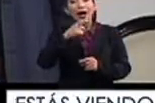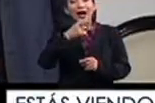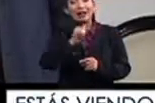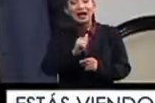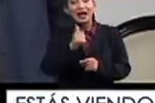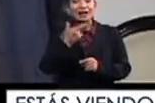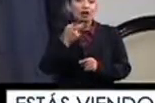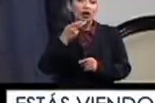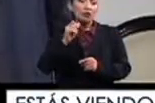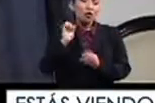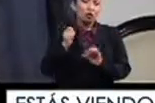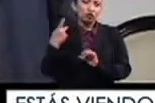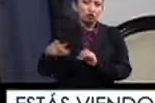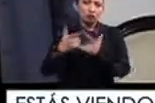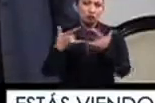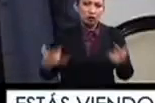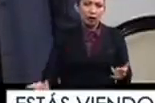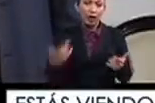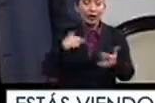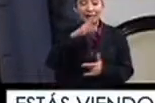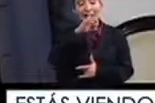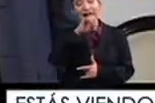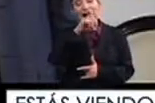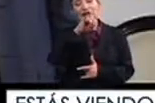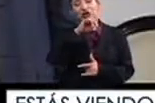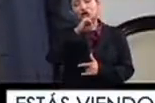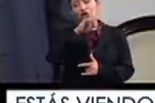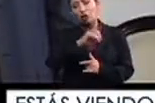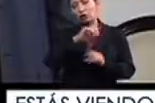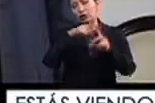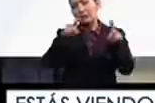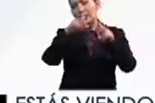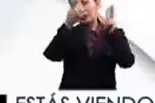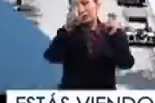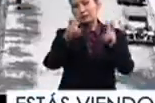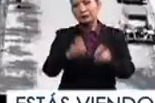Hagiografía o Autobiografía y El Rastro, entre muchas más.